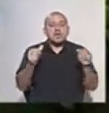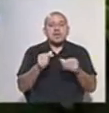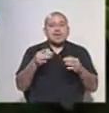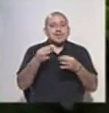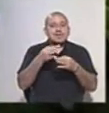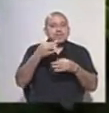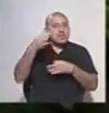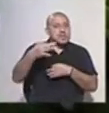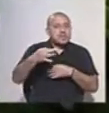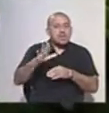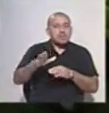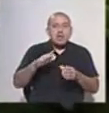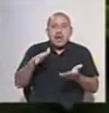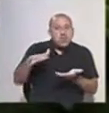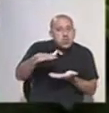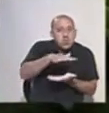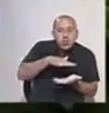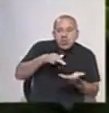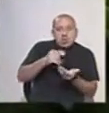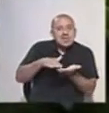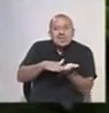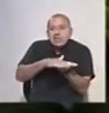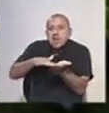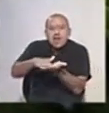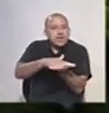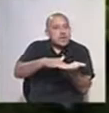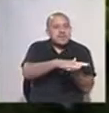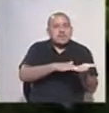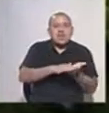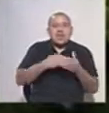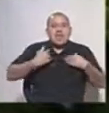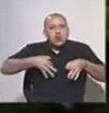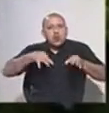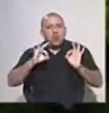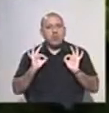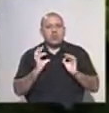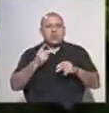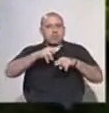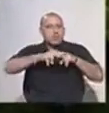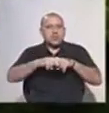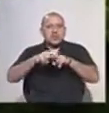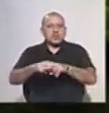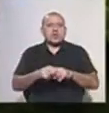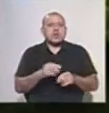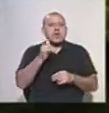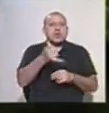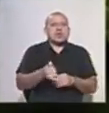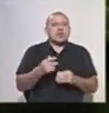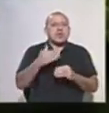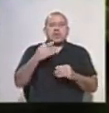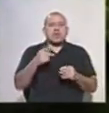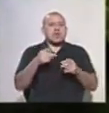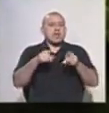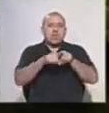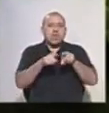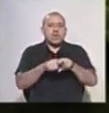donde no hay nada, entonces se le busca dar una cantidad de comodidades al público que viene. Todos los asientos son retráctiles, tienen respaldo, lo mismo las sillas en